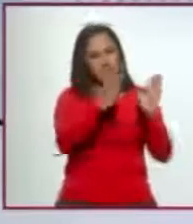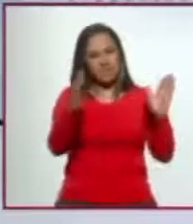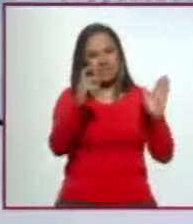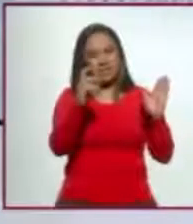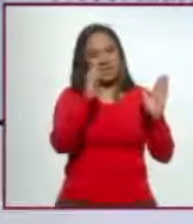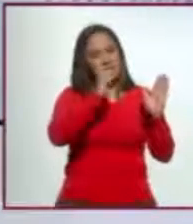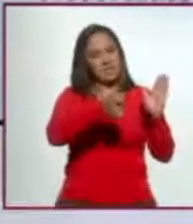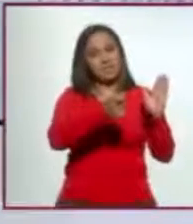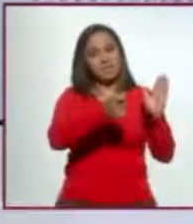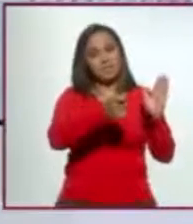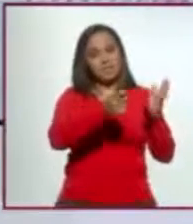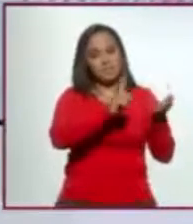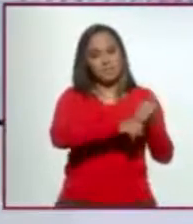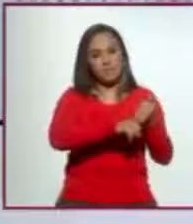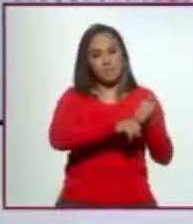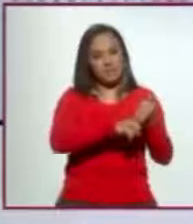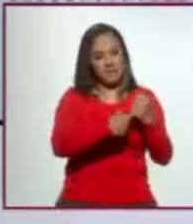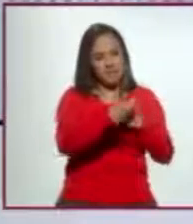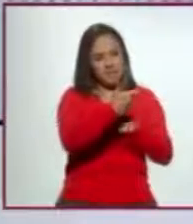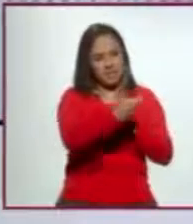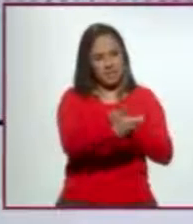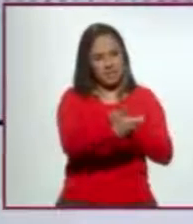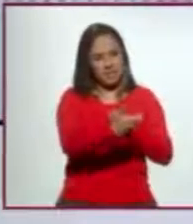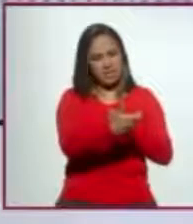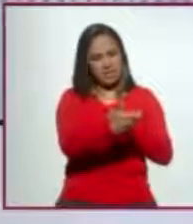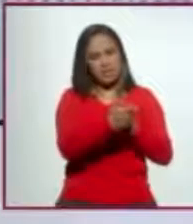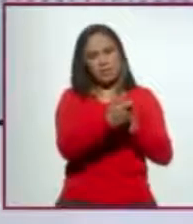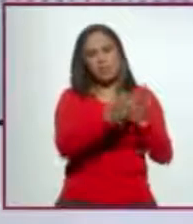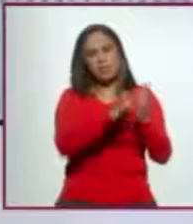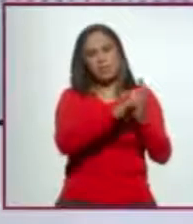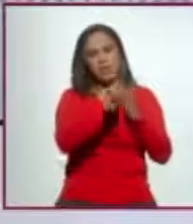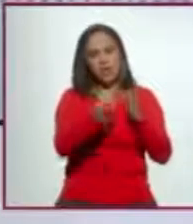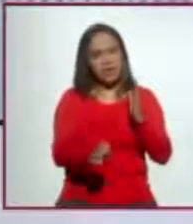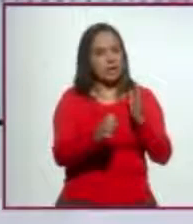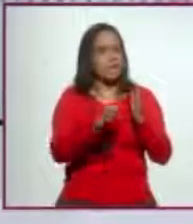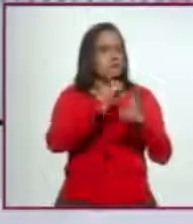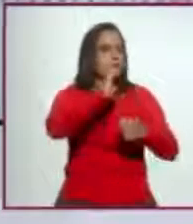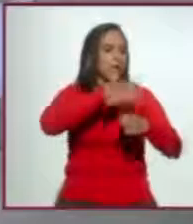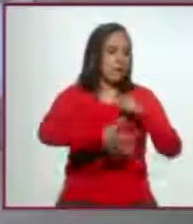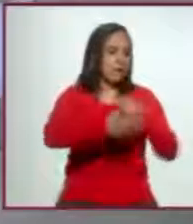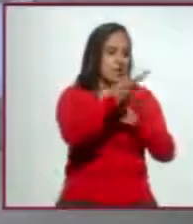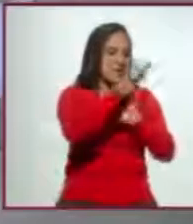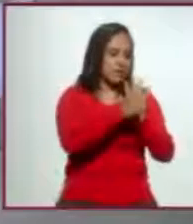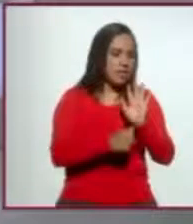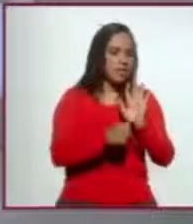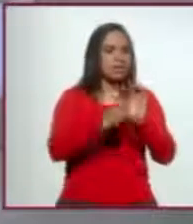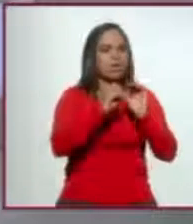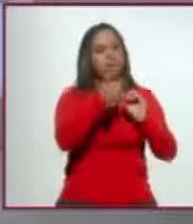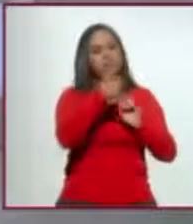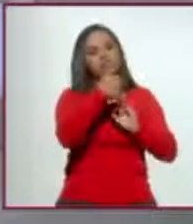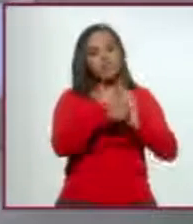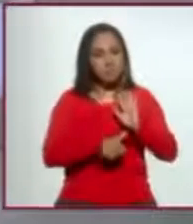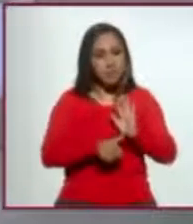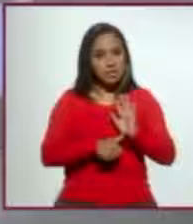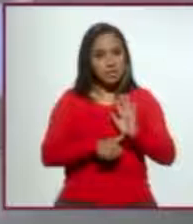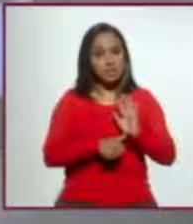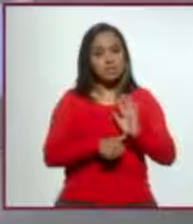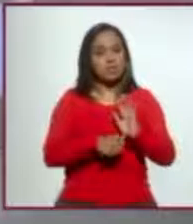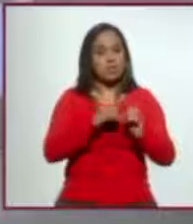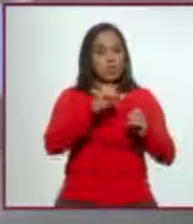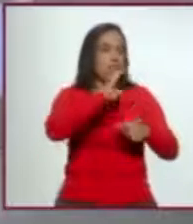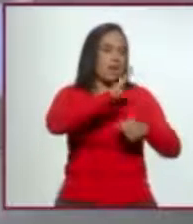dentro de los términos económicos, como cierre de trimestre, semestre o fin de año, va a tener